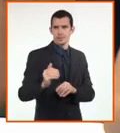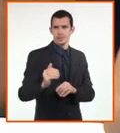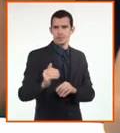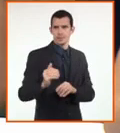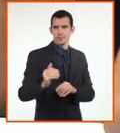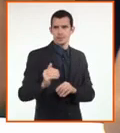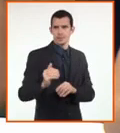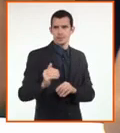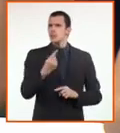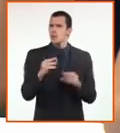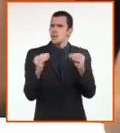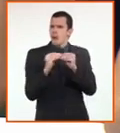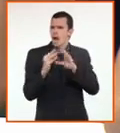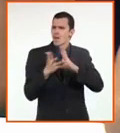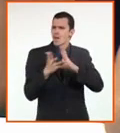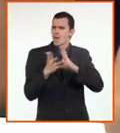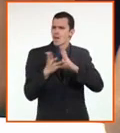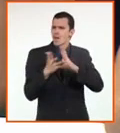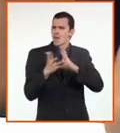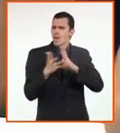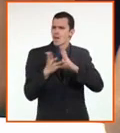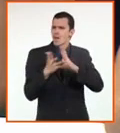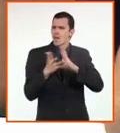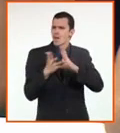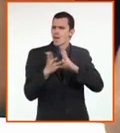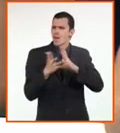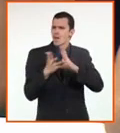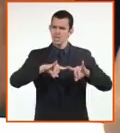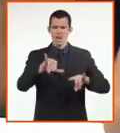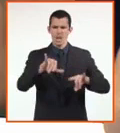decir, que siempre en la esencia de